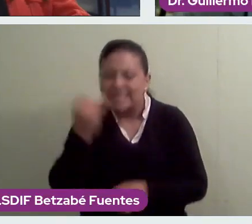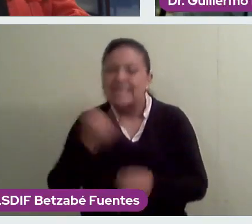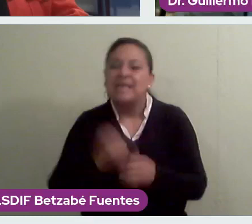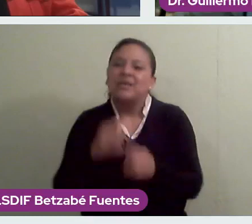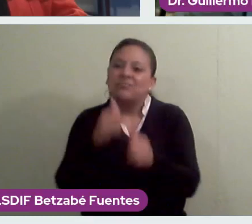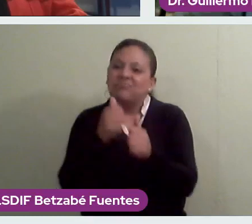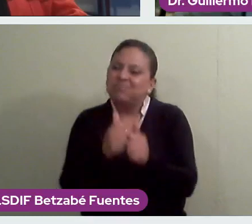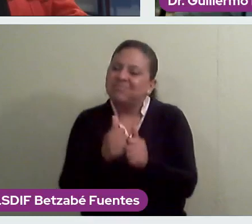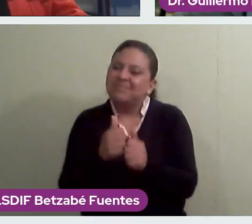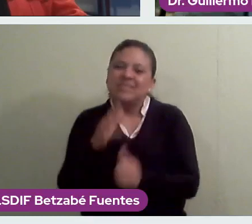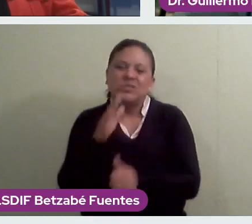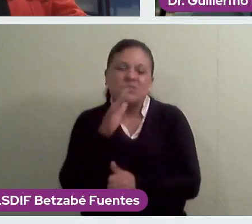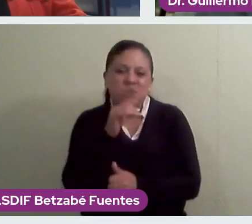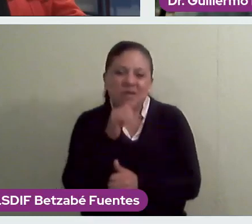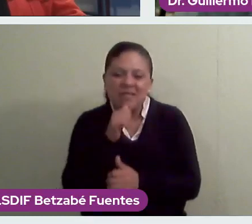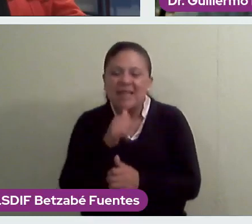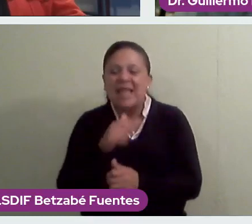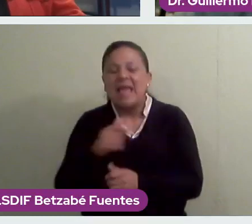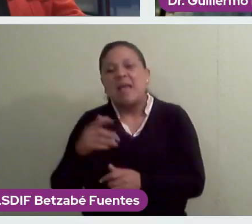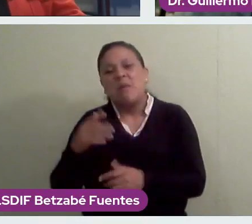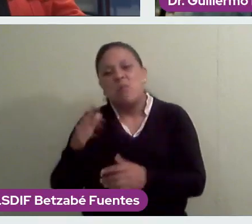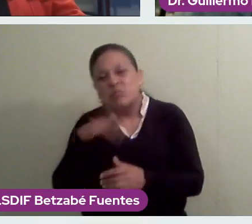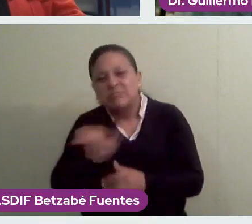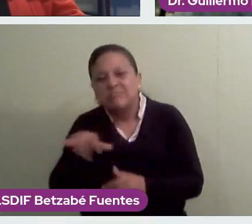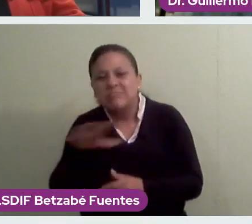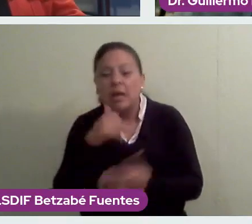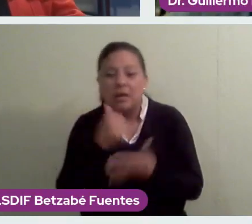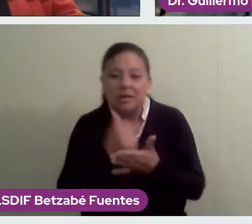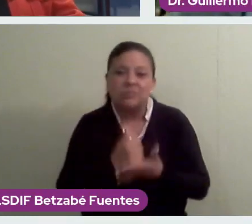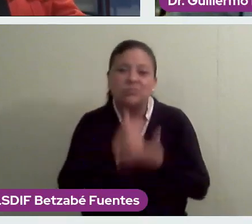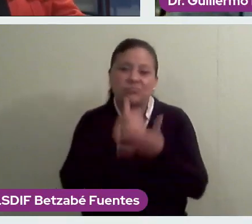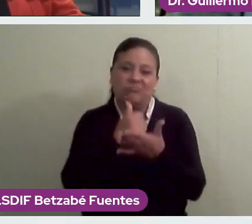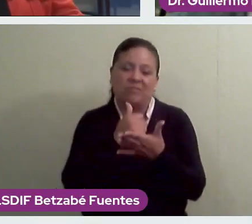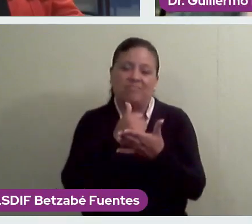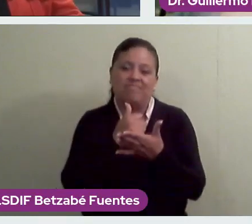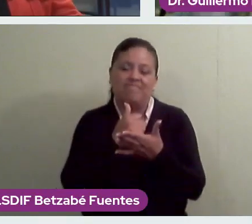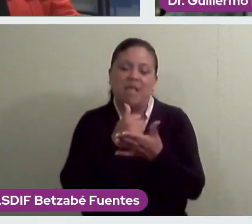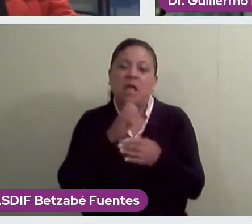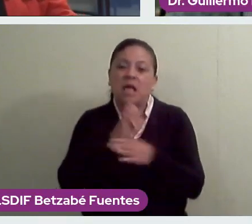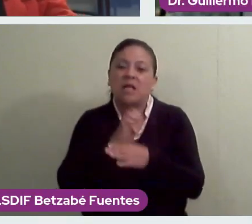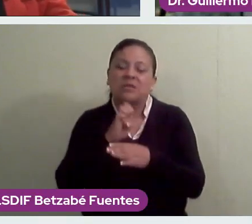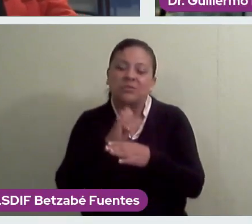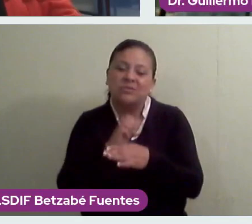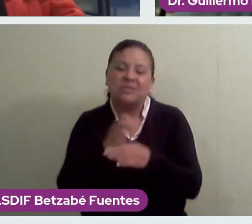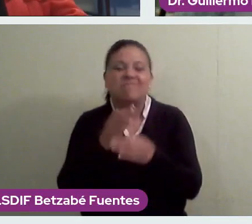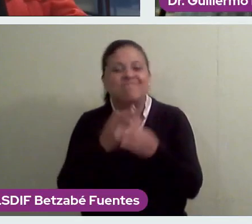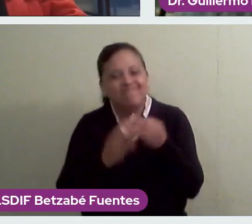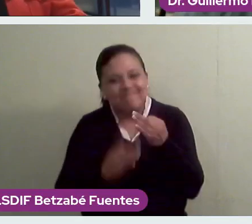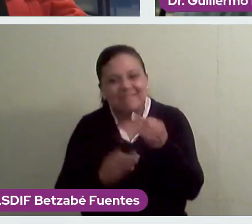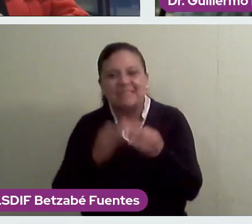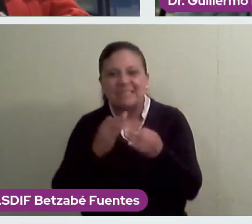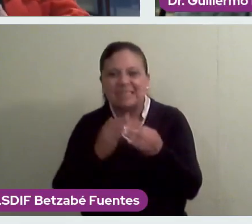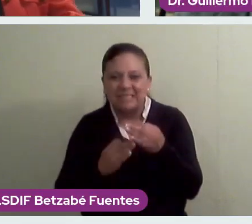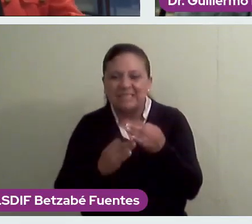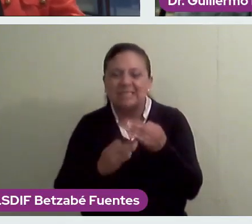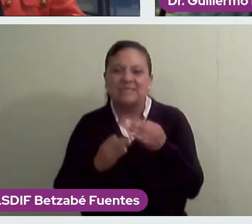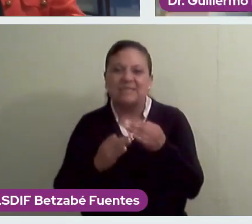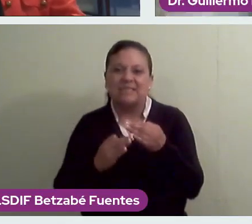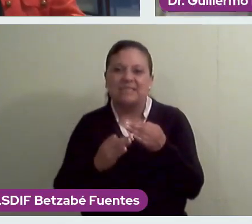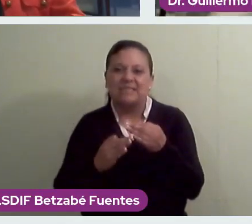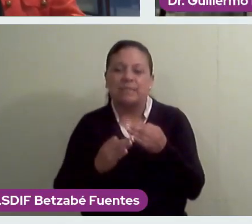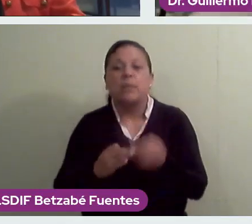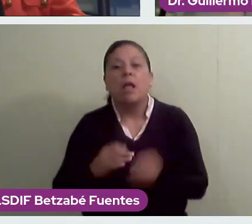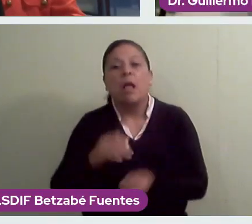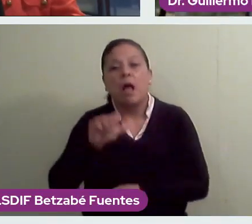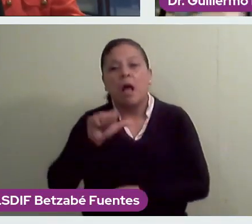mucho tanto el diagnóstico como el tratamiento. Ahora bien, Como lo mencionaba, per se la lexitimia